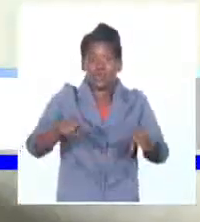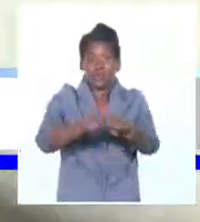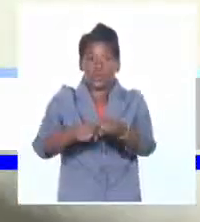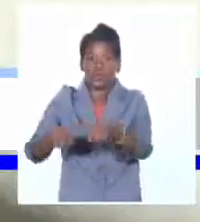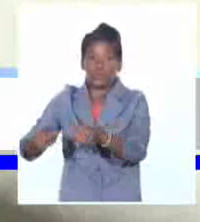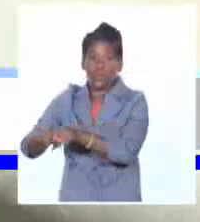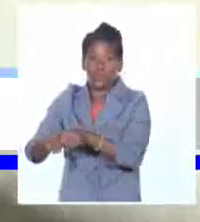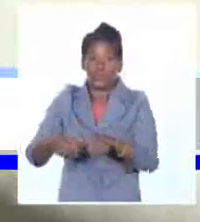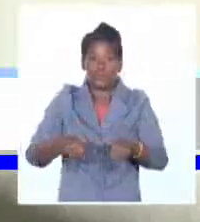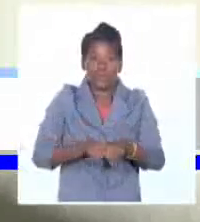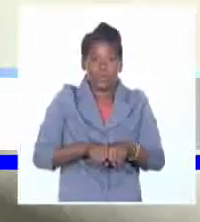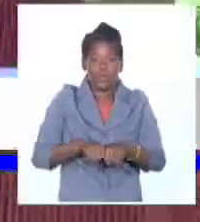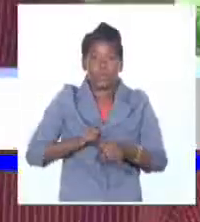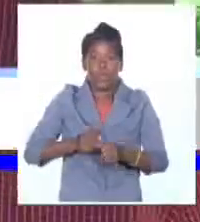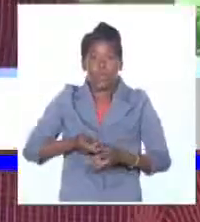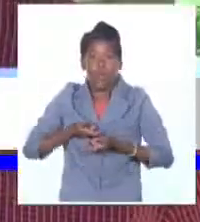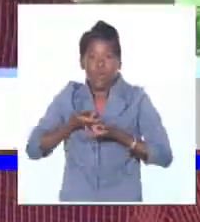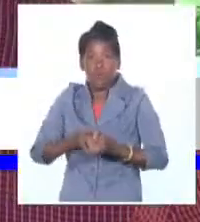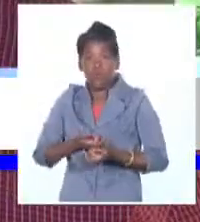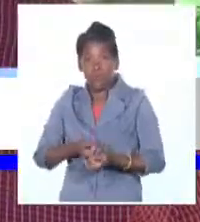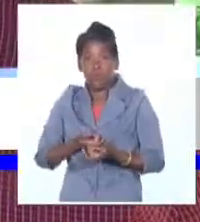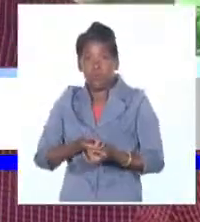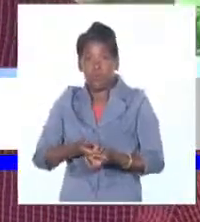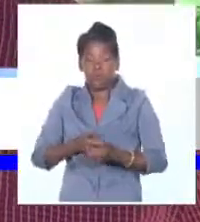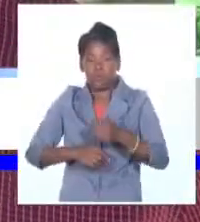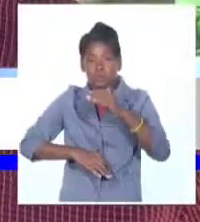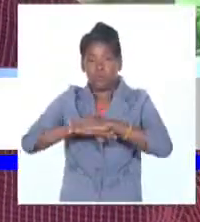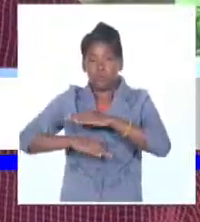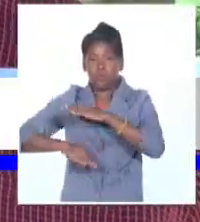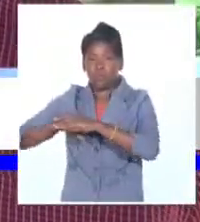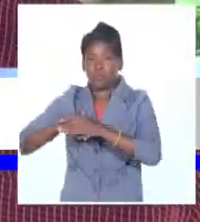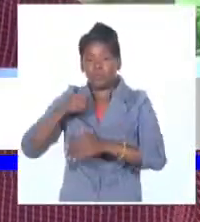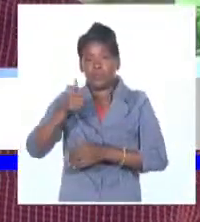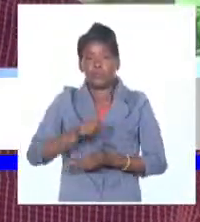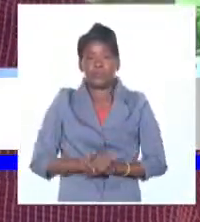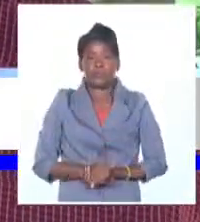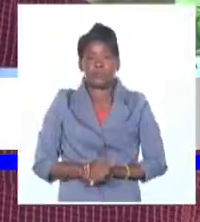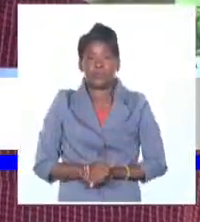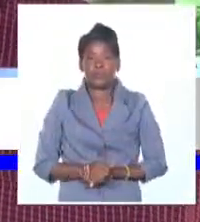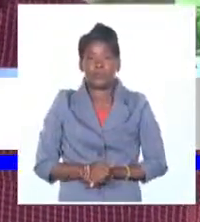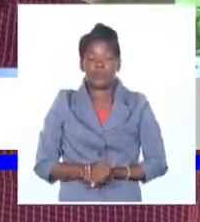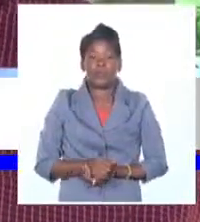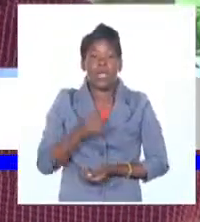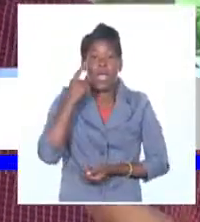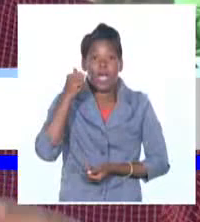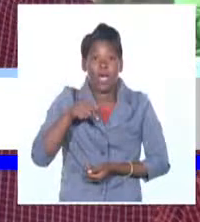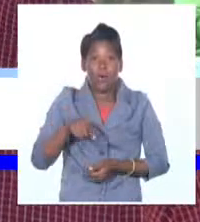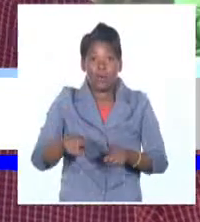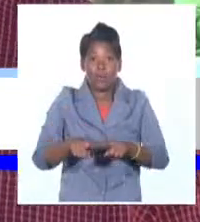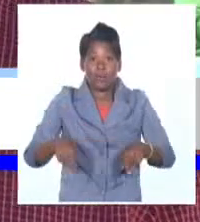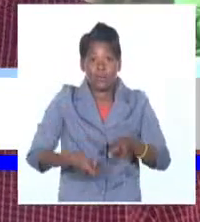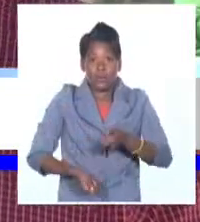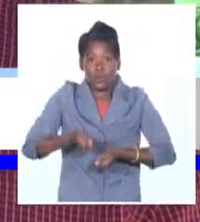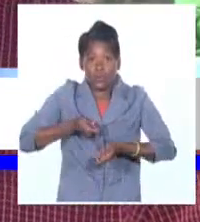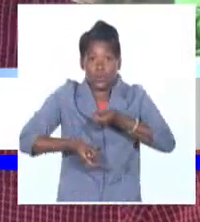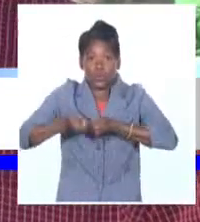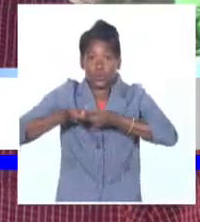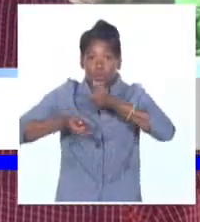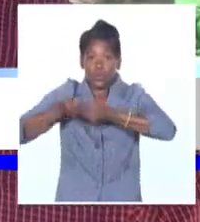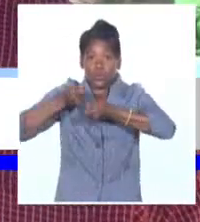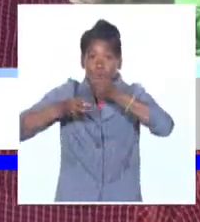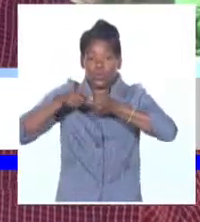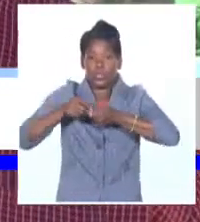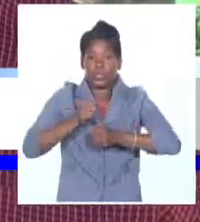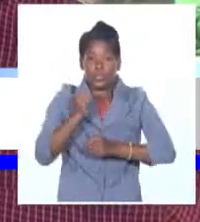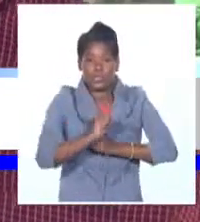el llenadero de las pipas. Junto con eso, se están aforando y limpiando dos pozos y ya hay dos bombas que están llegando a